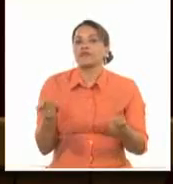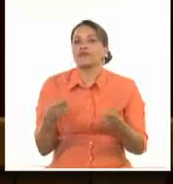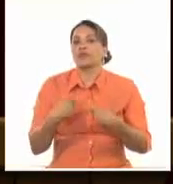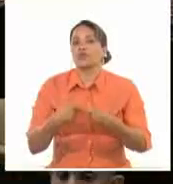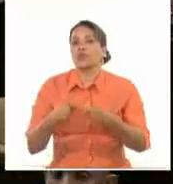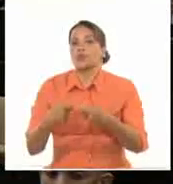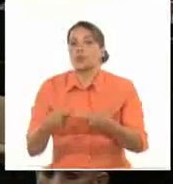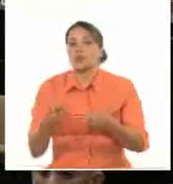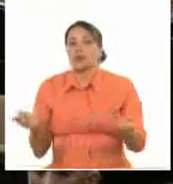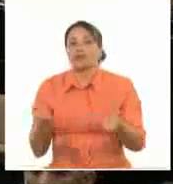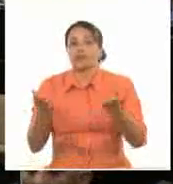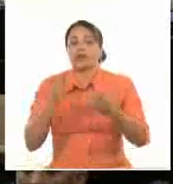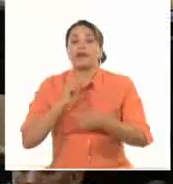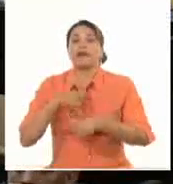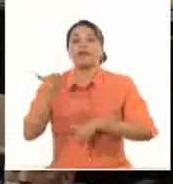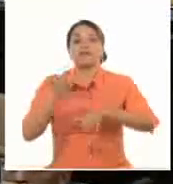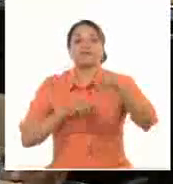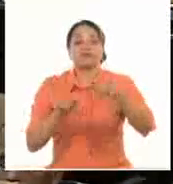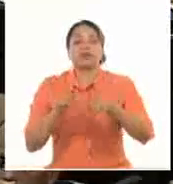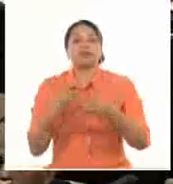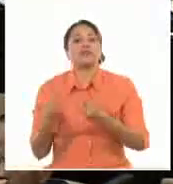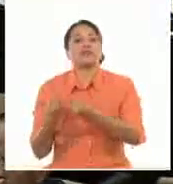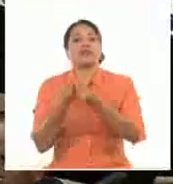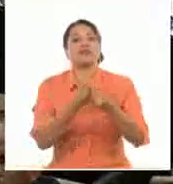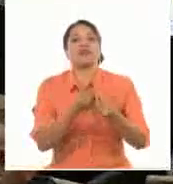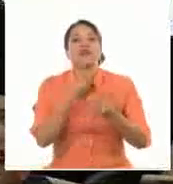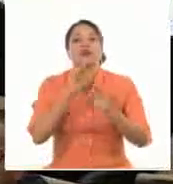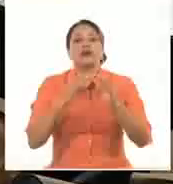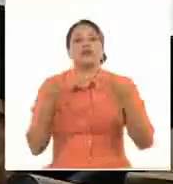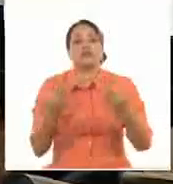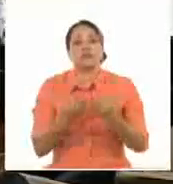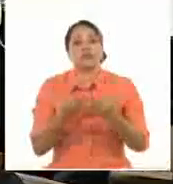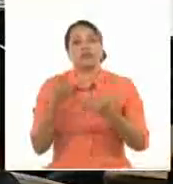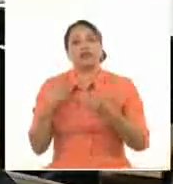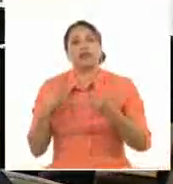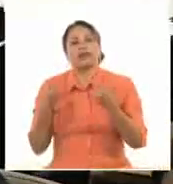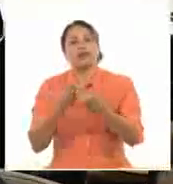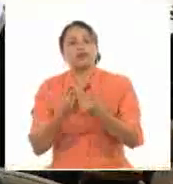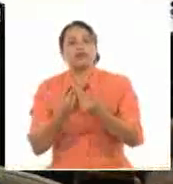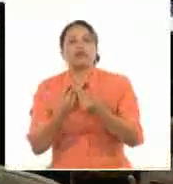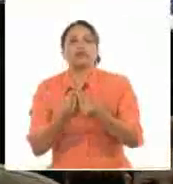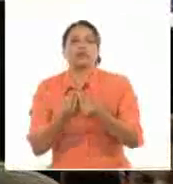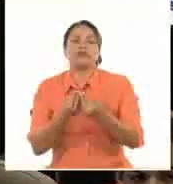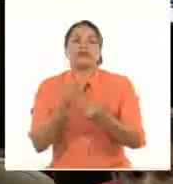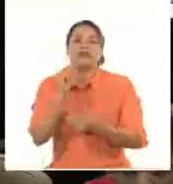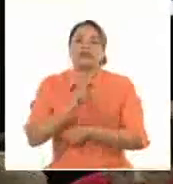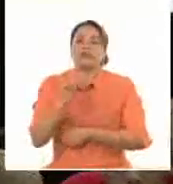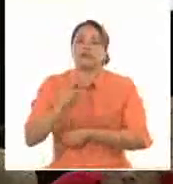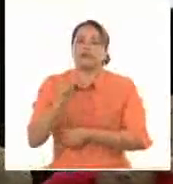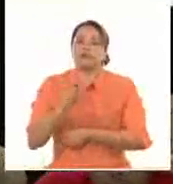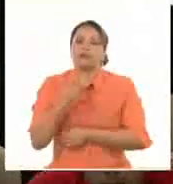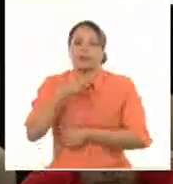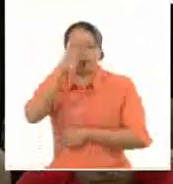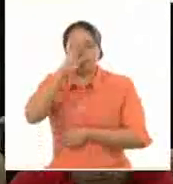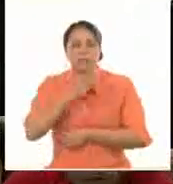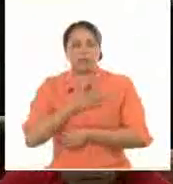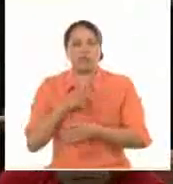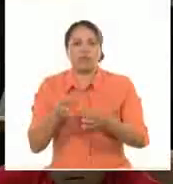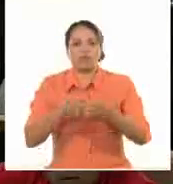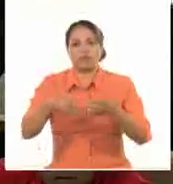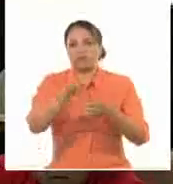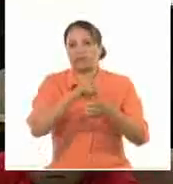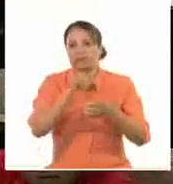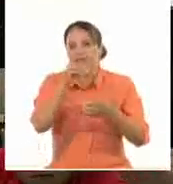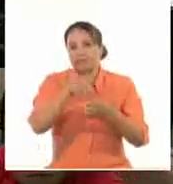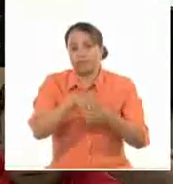amigos y familiares, y con ellos entrañables pedazos de la nación que somos. El gran mérito de la juventud cubana